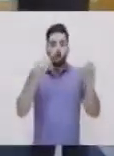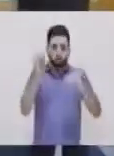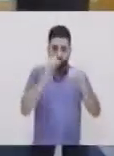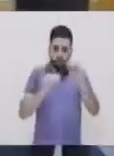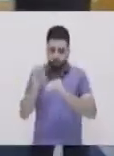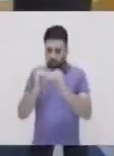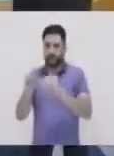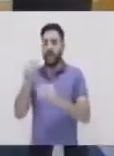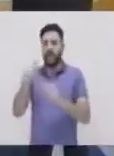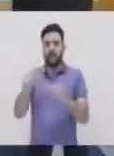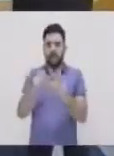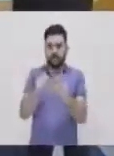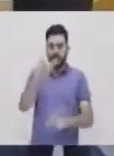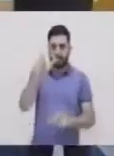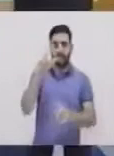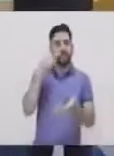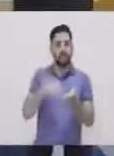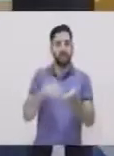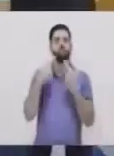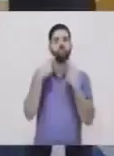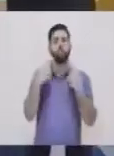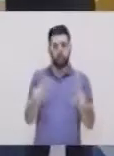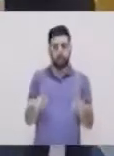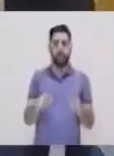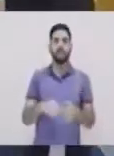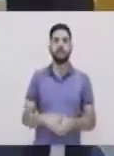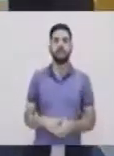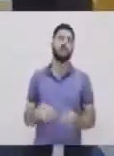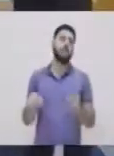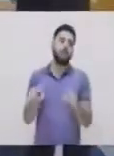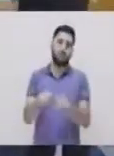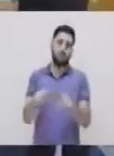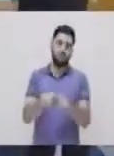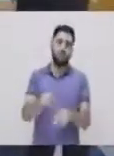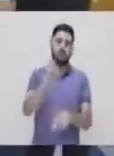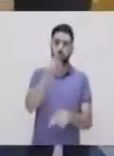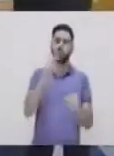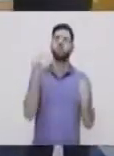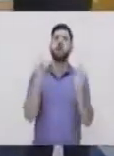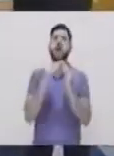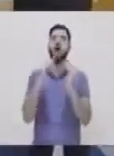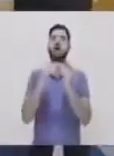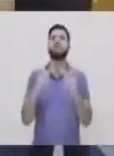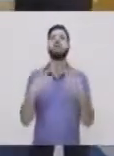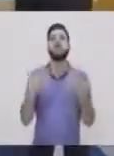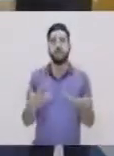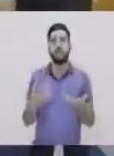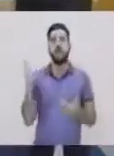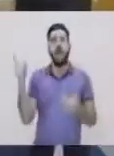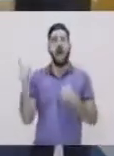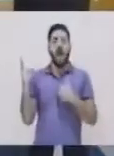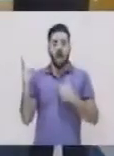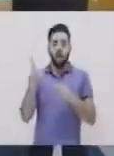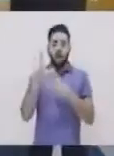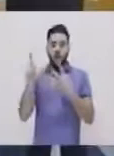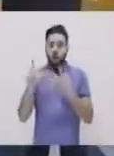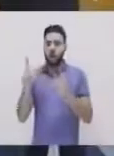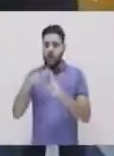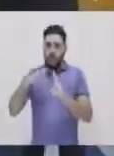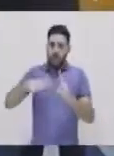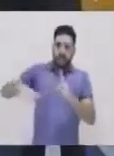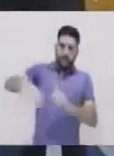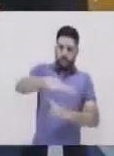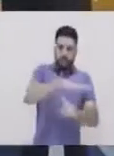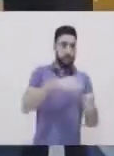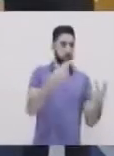un reportaje. Y pues en cualquier momento, incluso si estamos en casa, tenemos cosas alrededor nuestra que